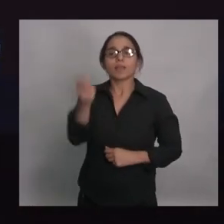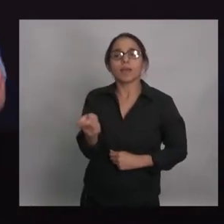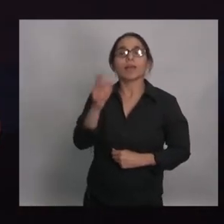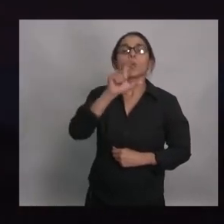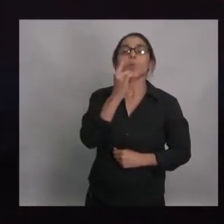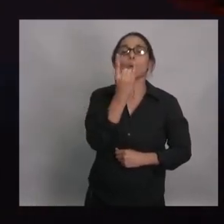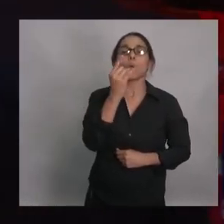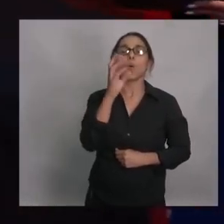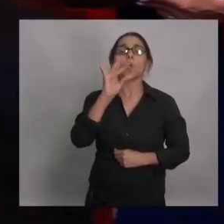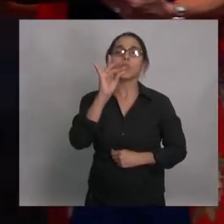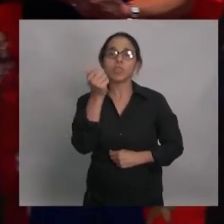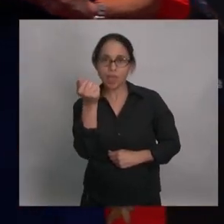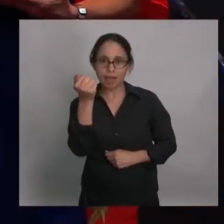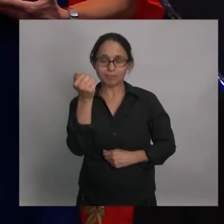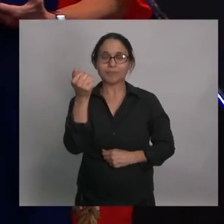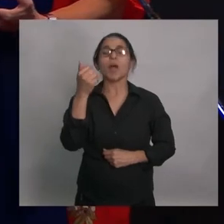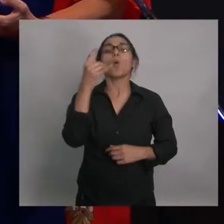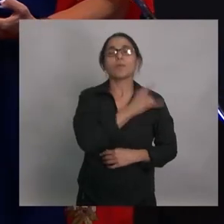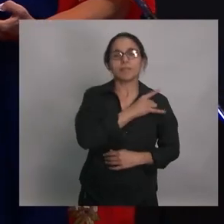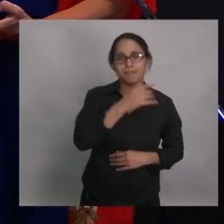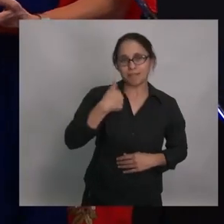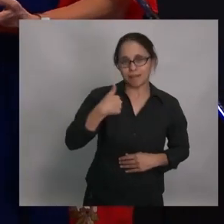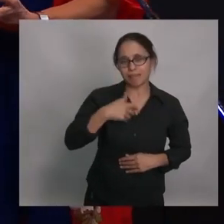jauretche de la argentina